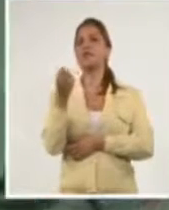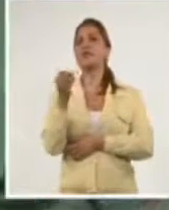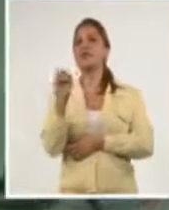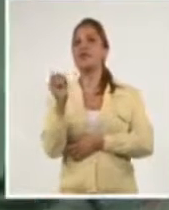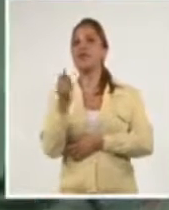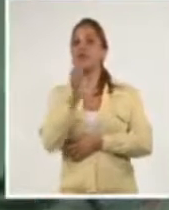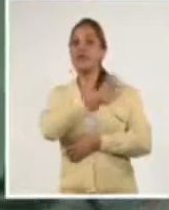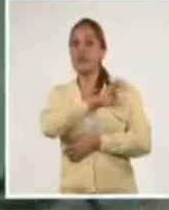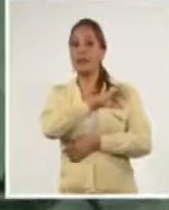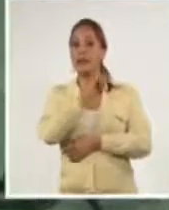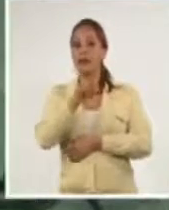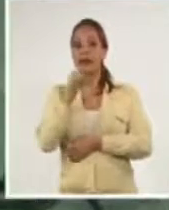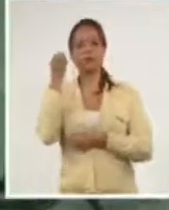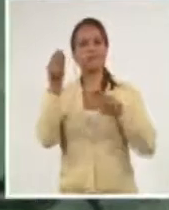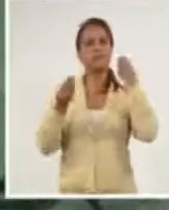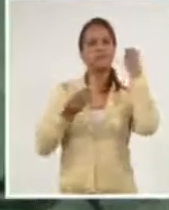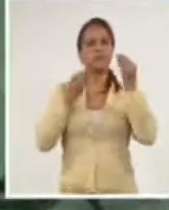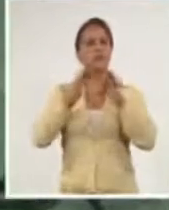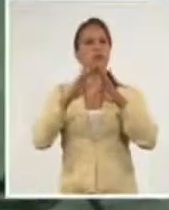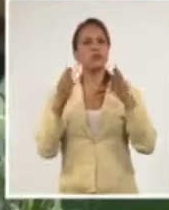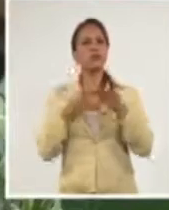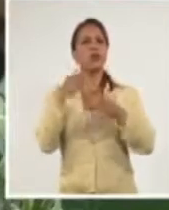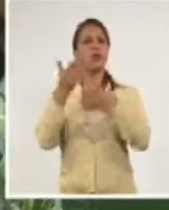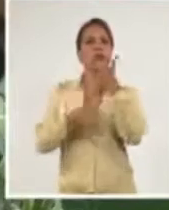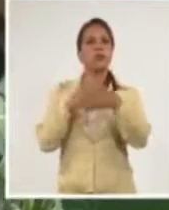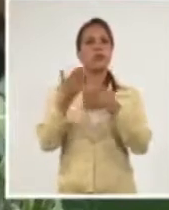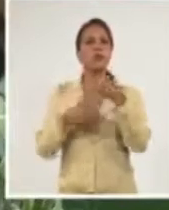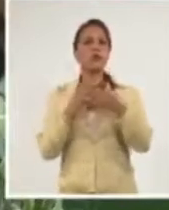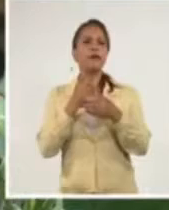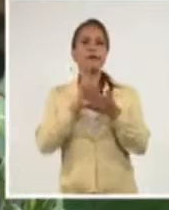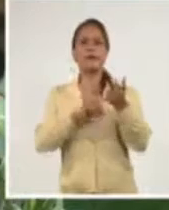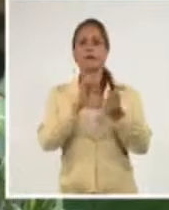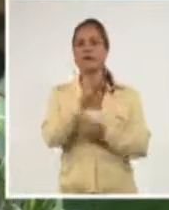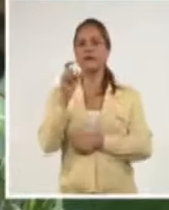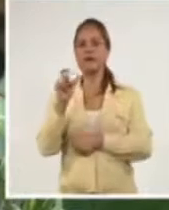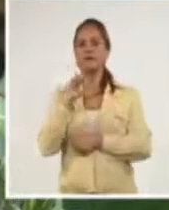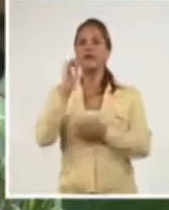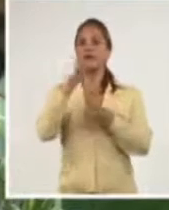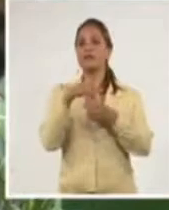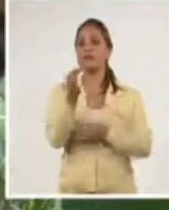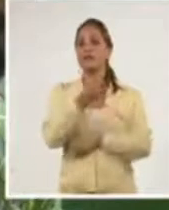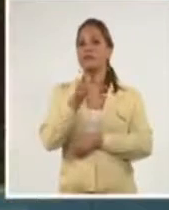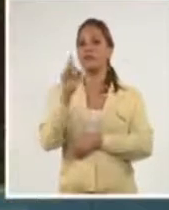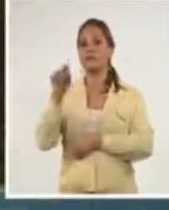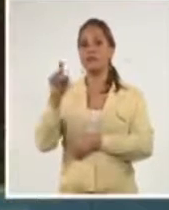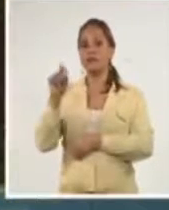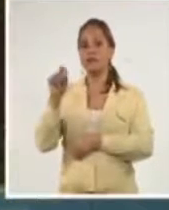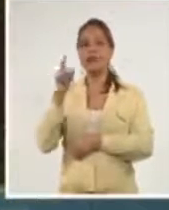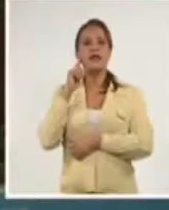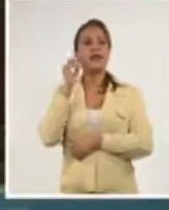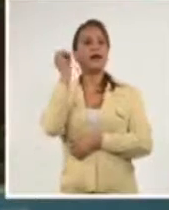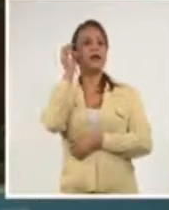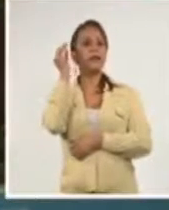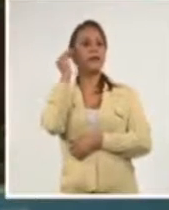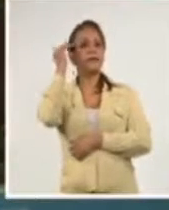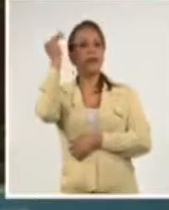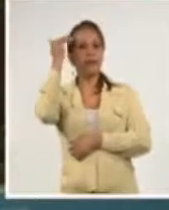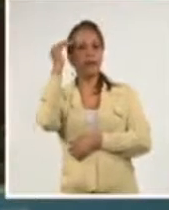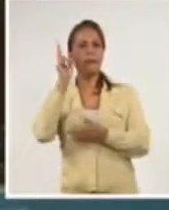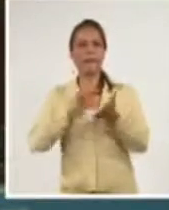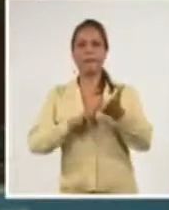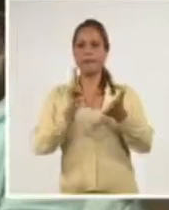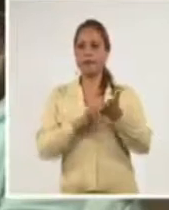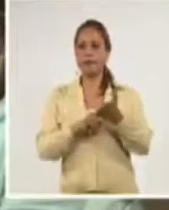cita reflexionaron acerca de los retos y desafíos del partido cacucumense, la capacidad innovadora de sus miembros y su